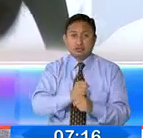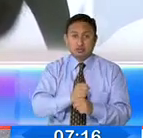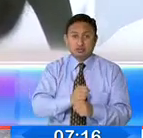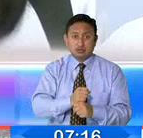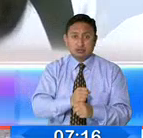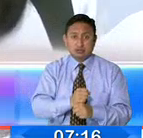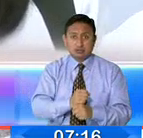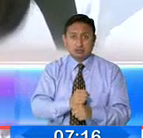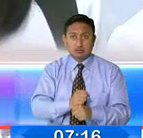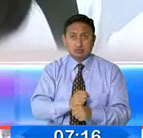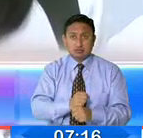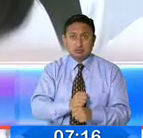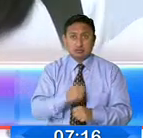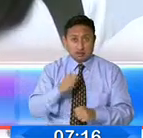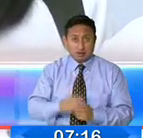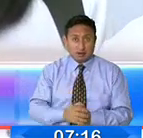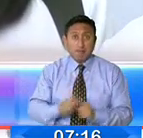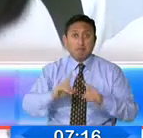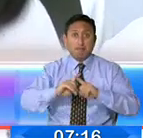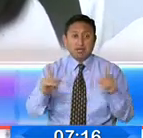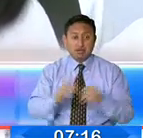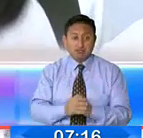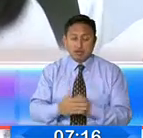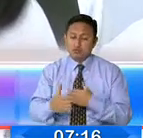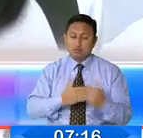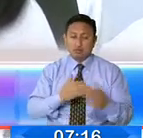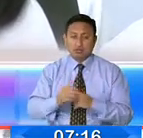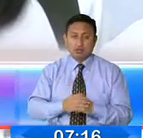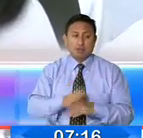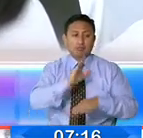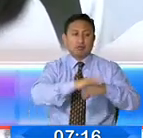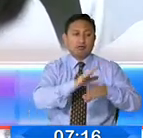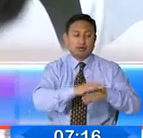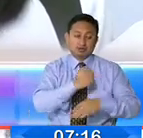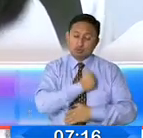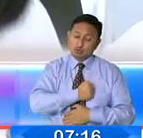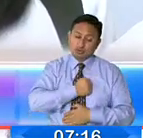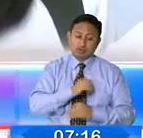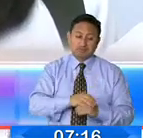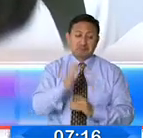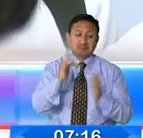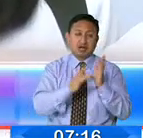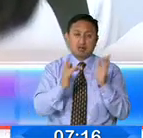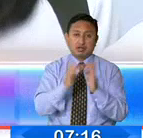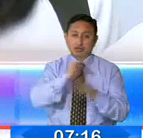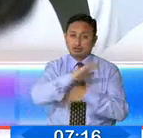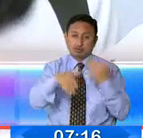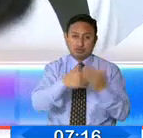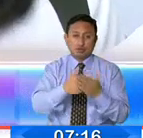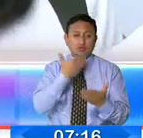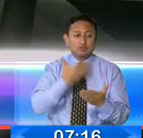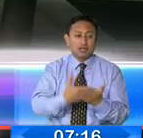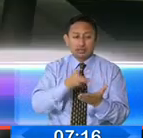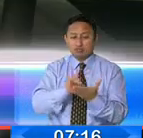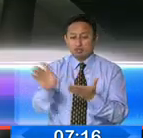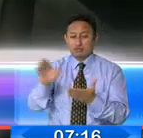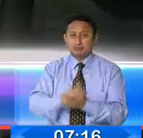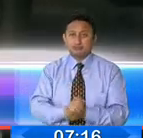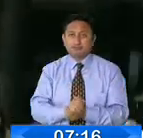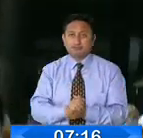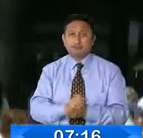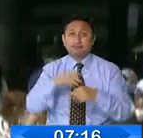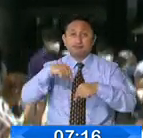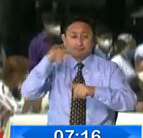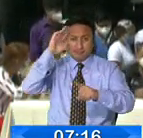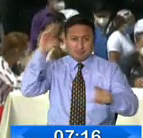por la LOSEP, pero sin embargo nos notifican que para más o menos abril ya todos vamos a ser desvinculados. El mensaje